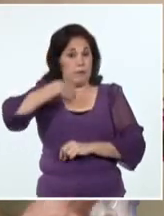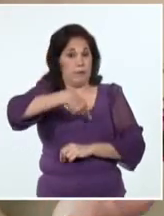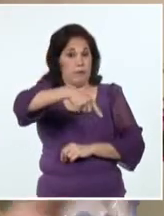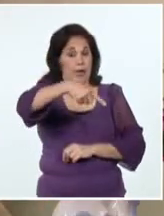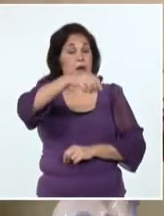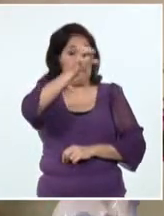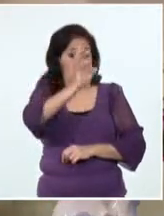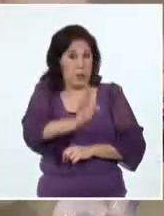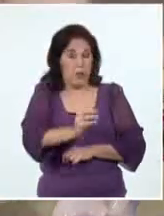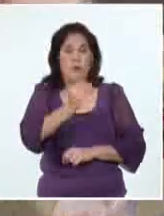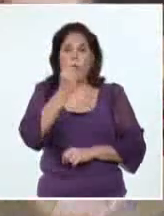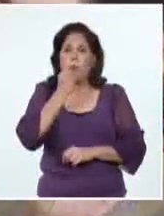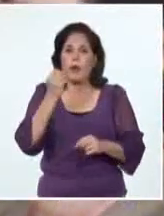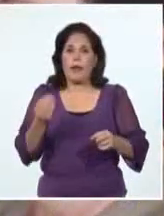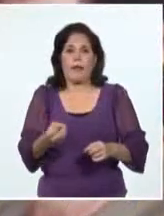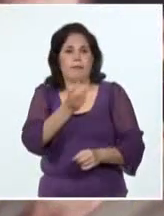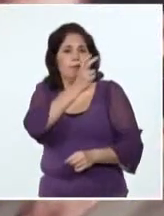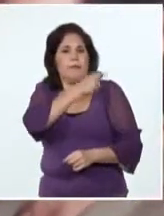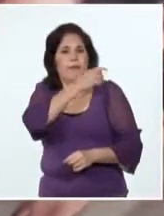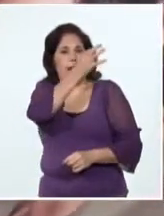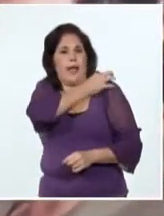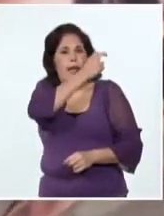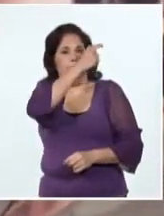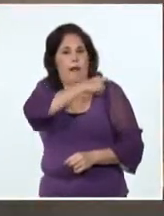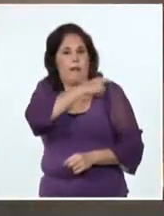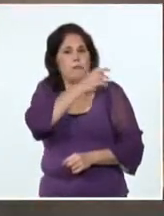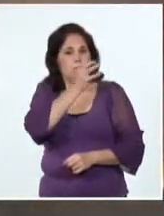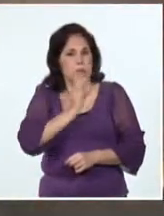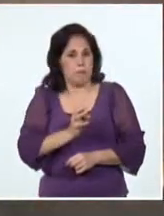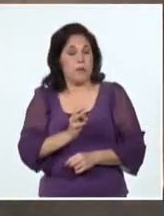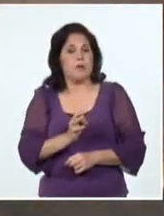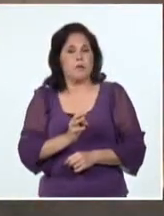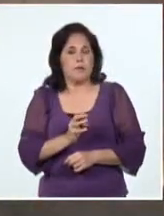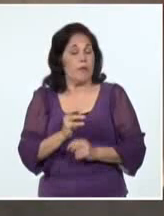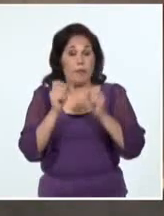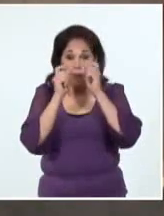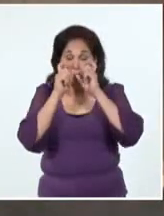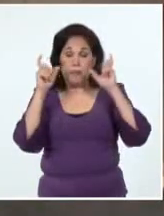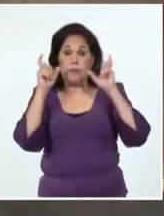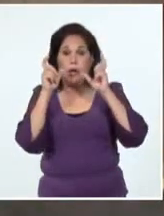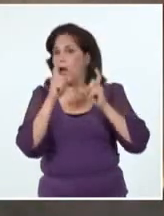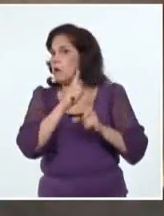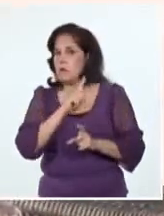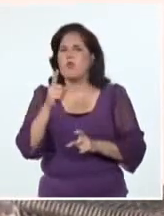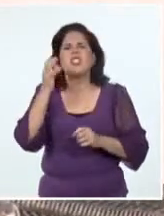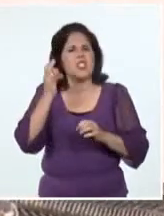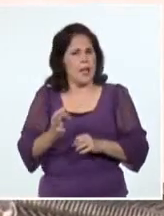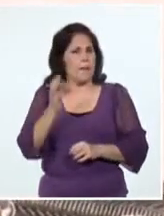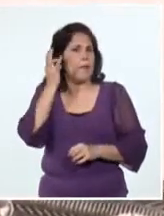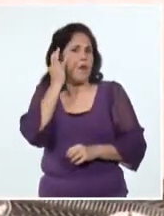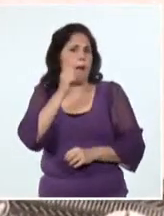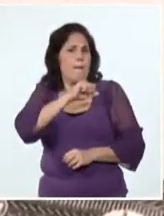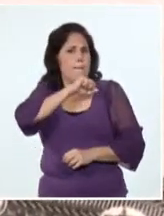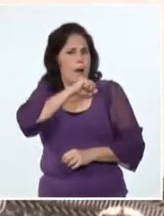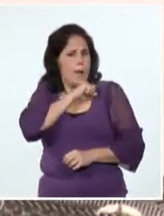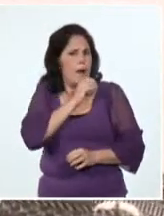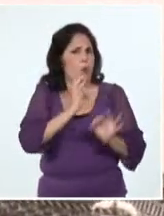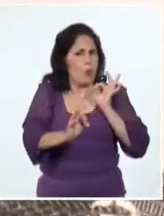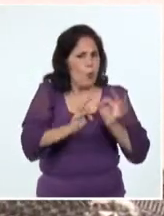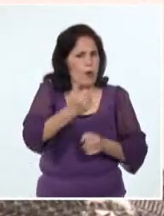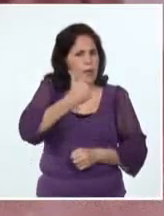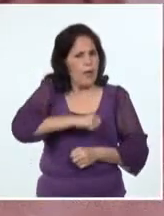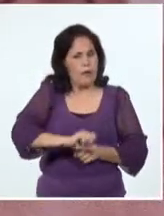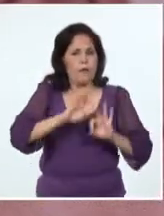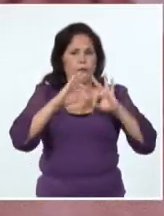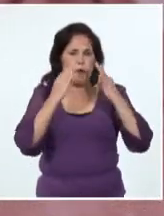hicieron posible su promoción como general de brigada. Lo llamativo es que no dejó de ser la madre dedicada a sus hijos y